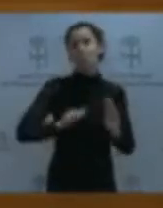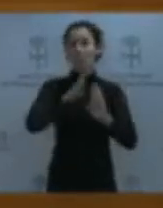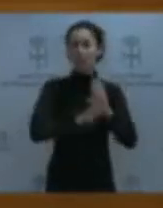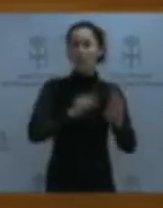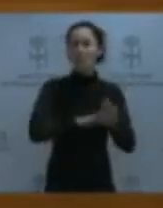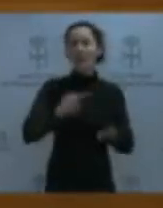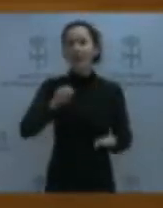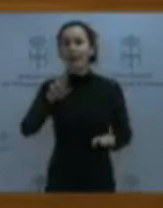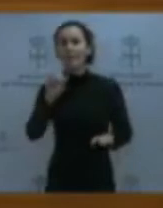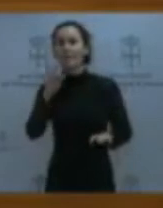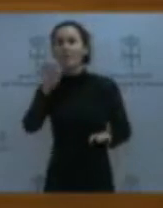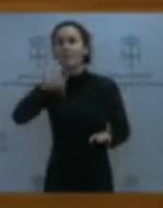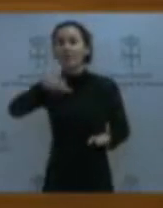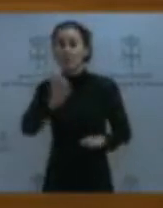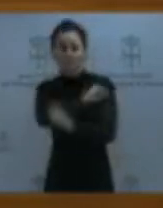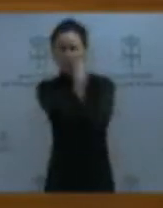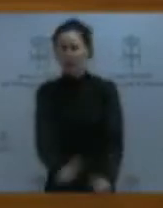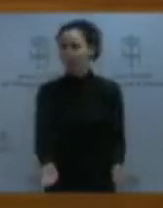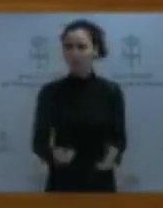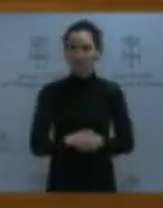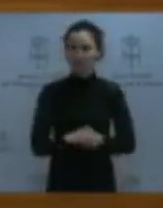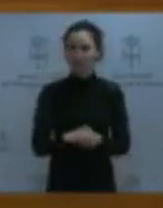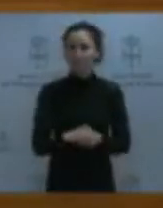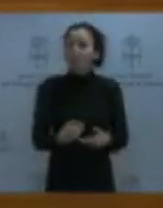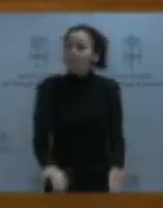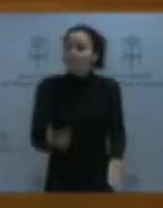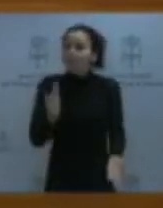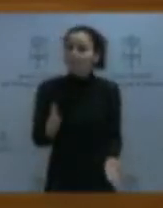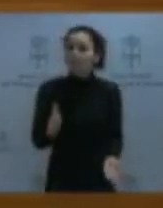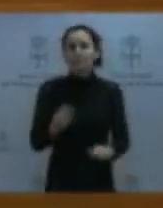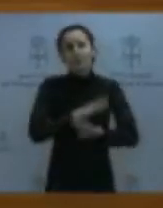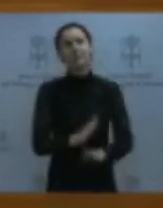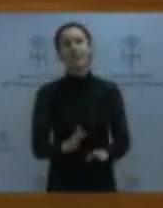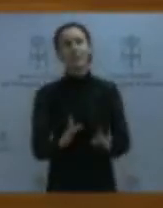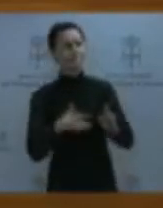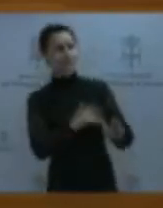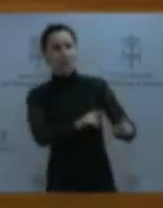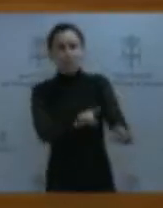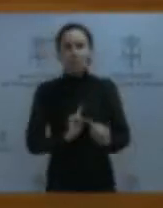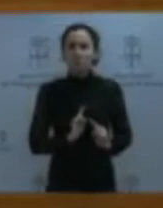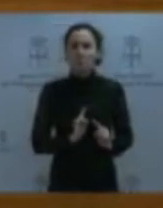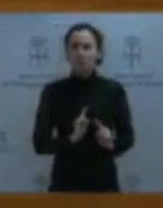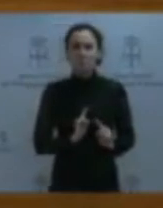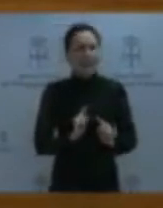grafeno. Destino imposible. Pero así, bueno, pues solventaba. Sí, destino imposible.